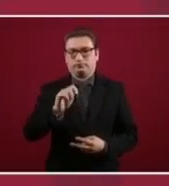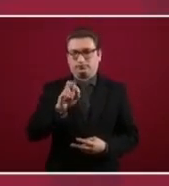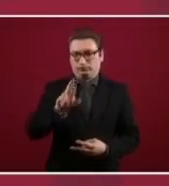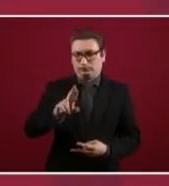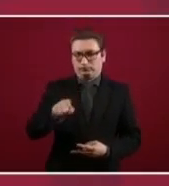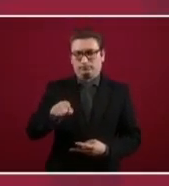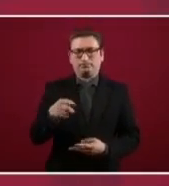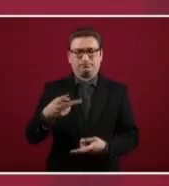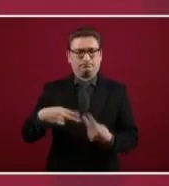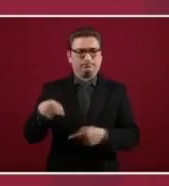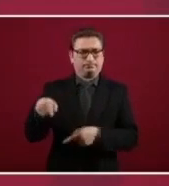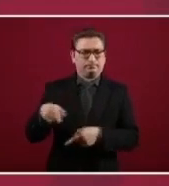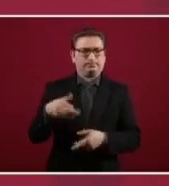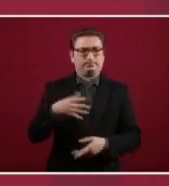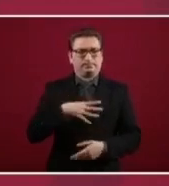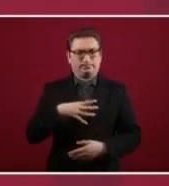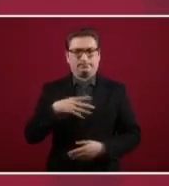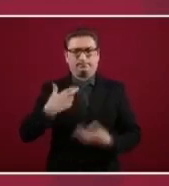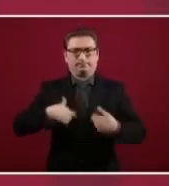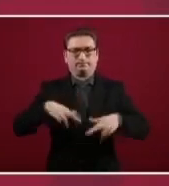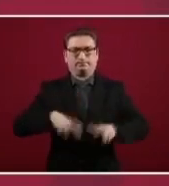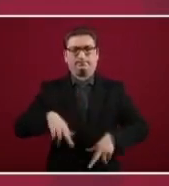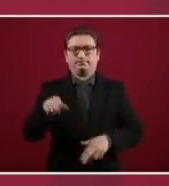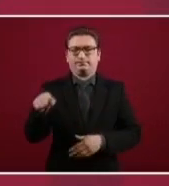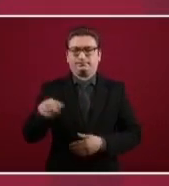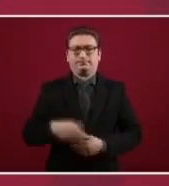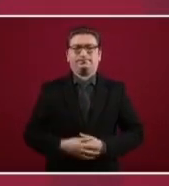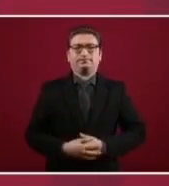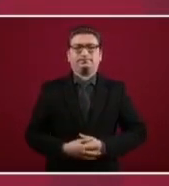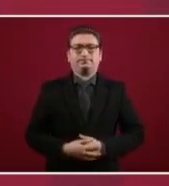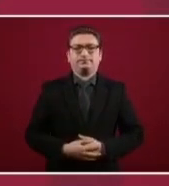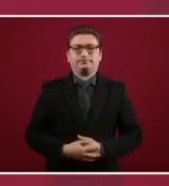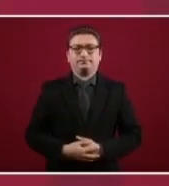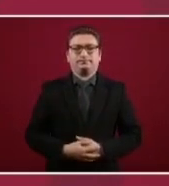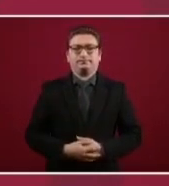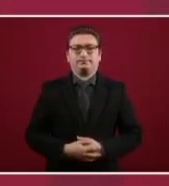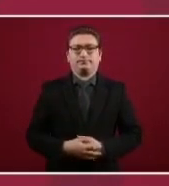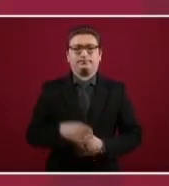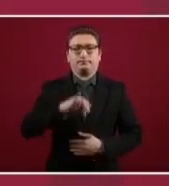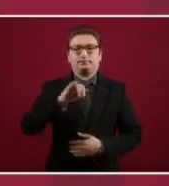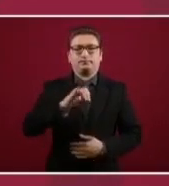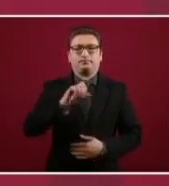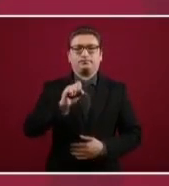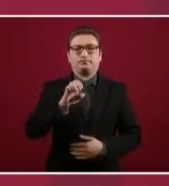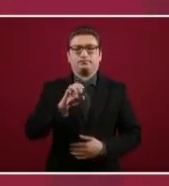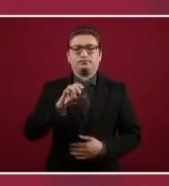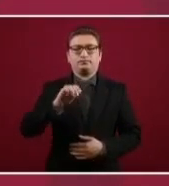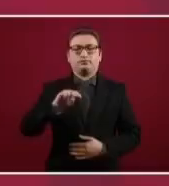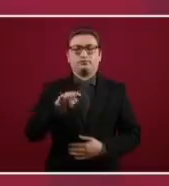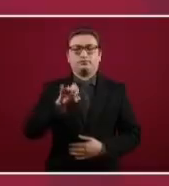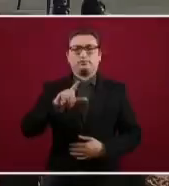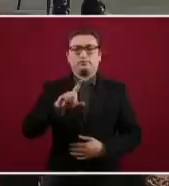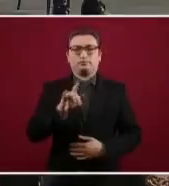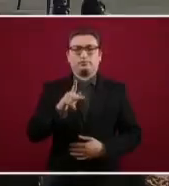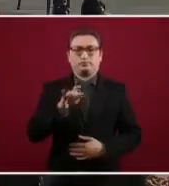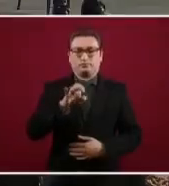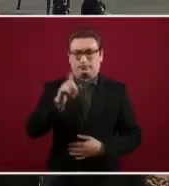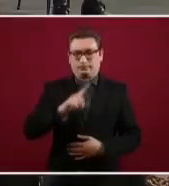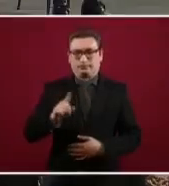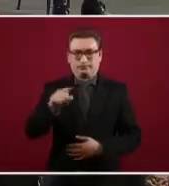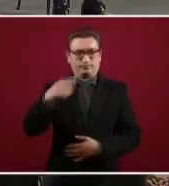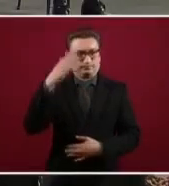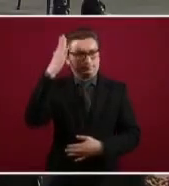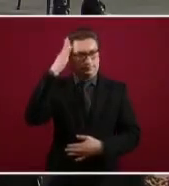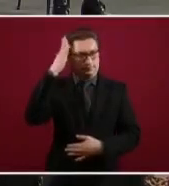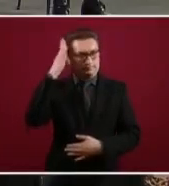aquí el representante josé manuel lópez campos que es el presidente